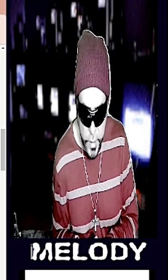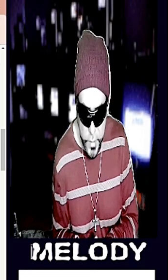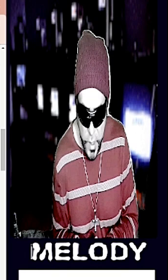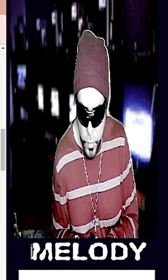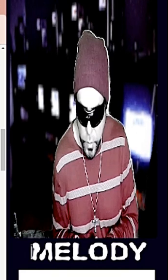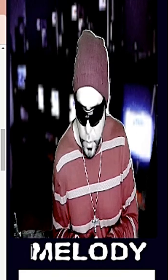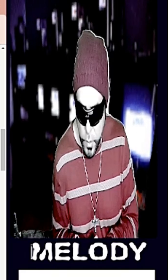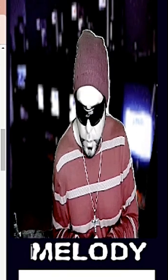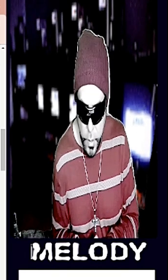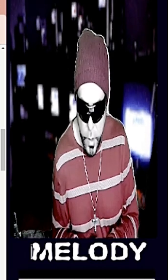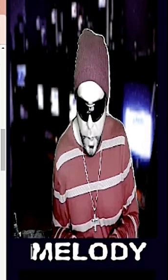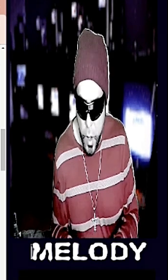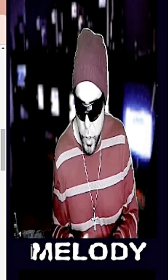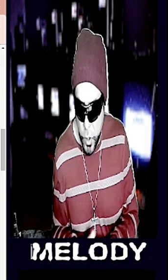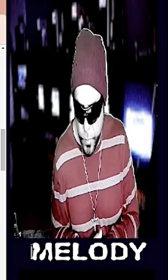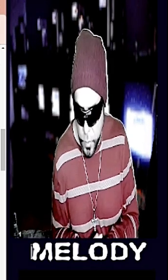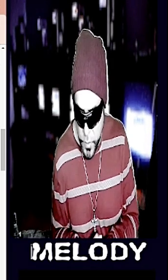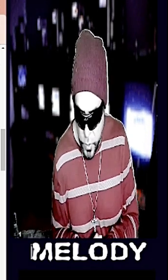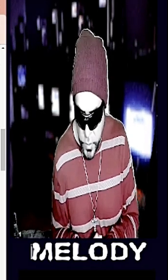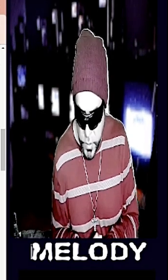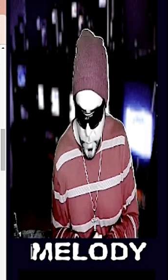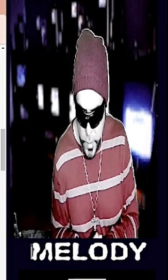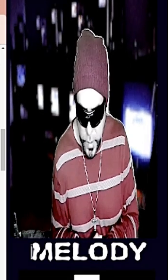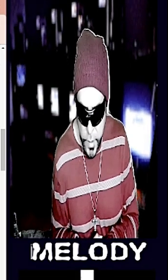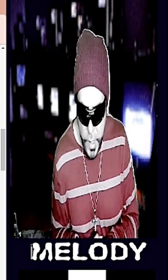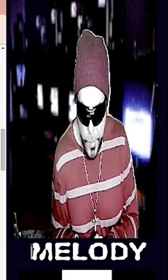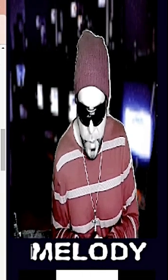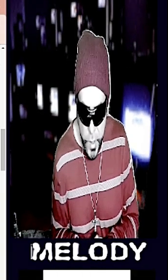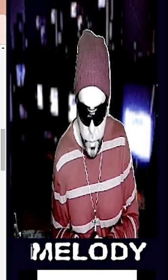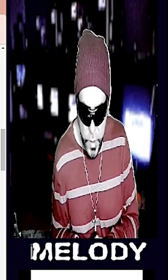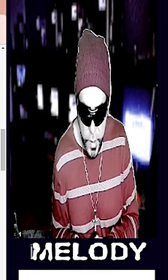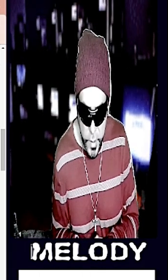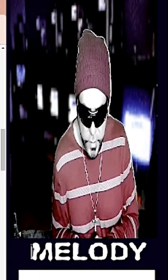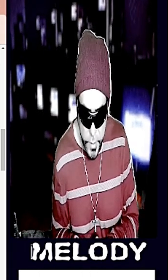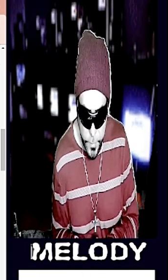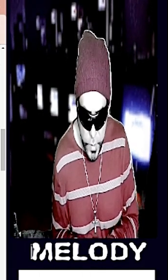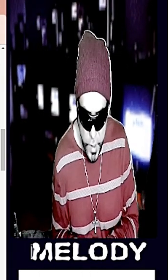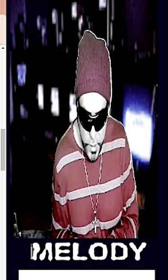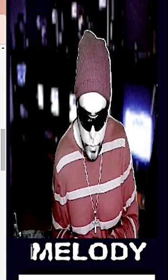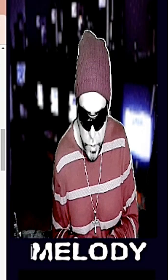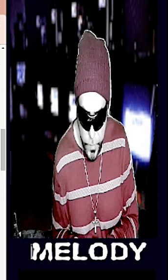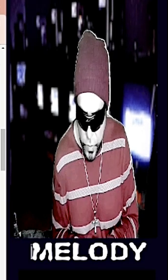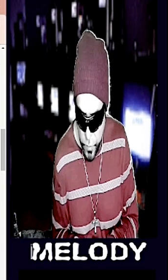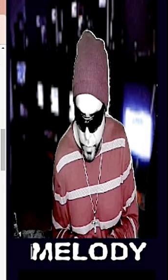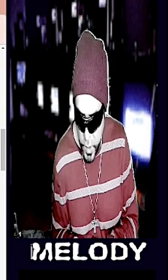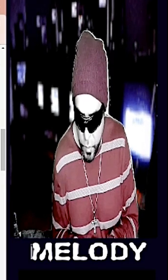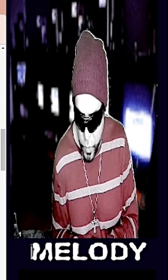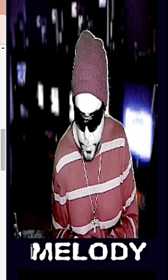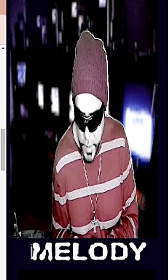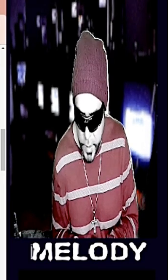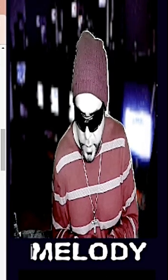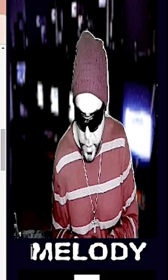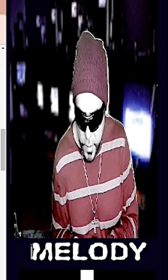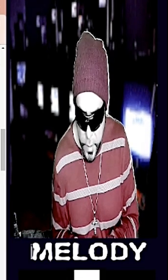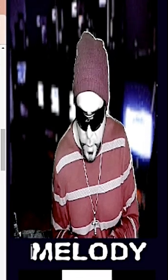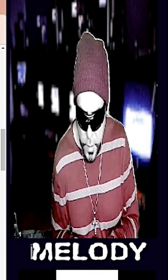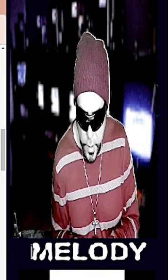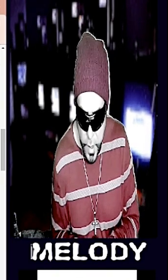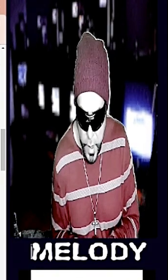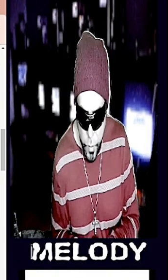a la capital del Estado aunque los pronósticos estaban encaminados a que se a que suscripción fuera como